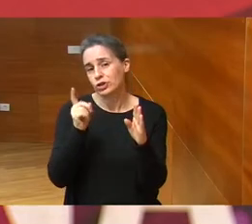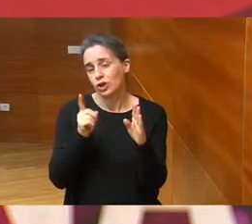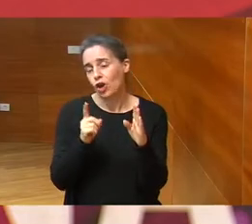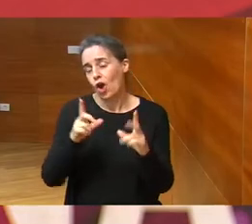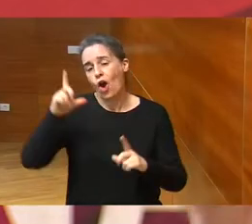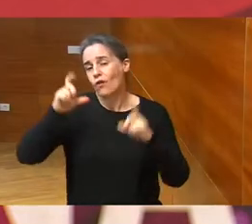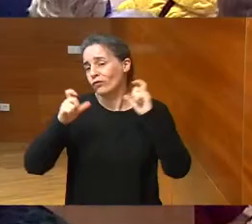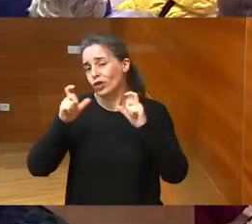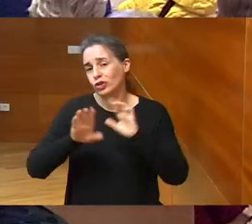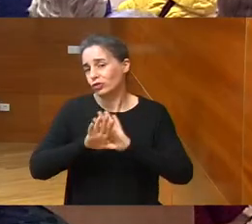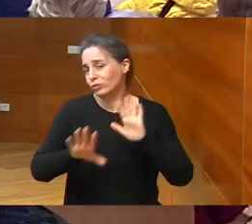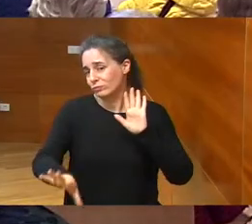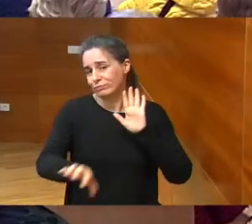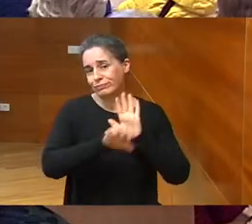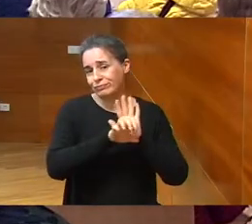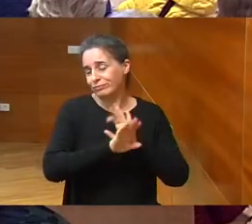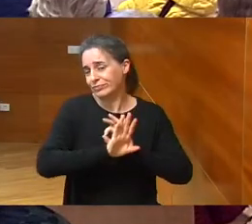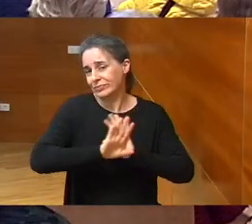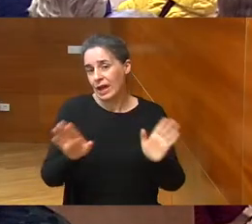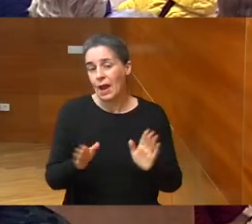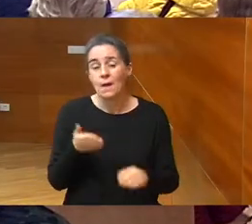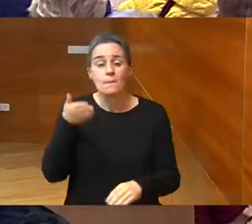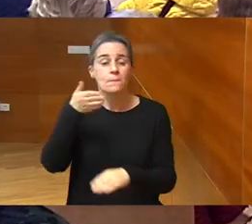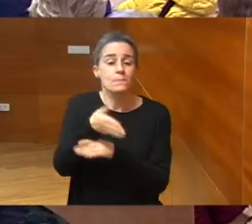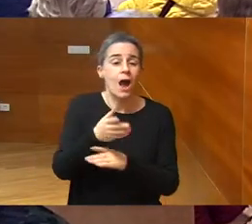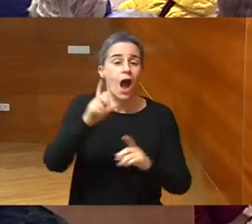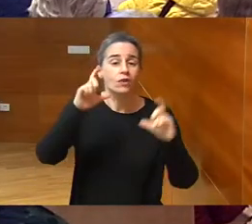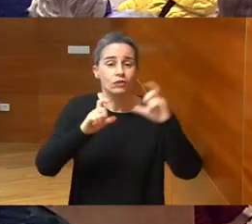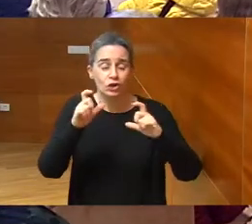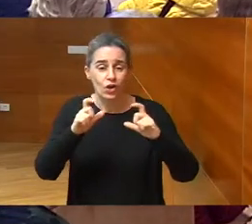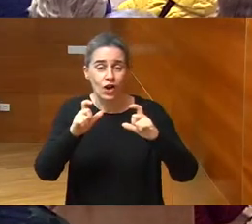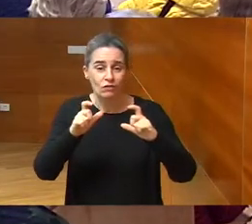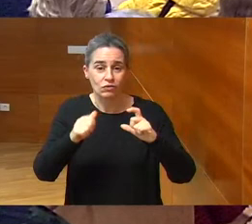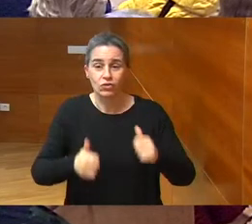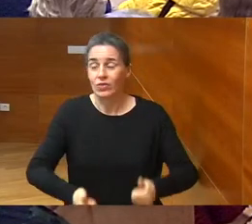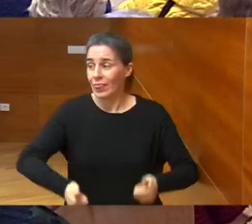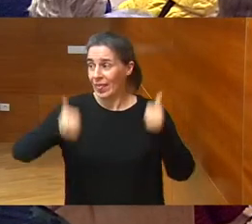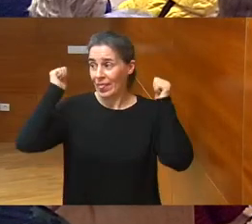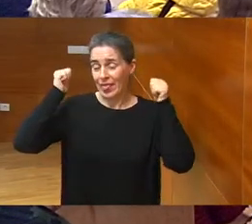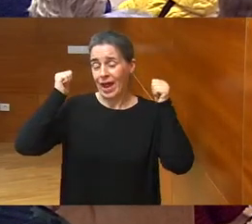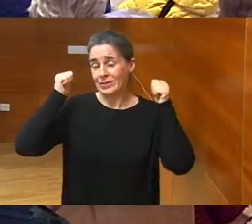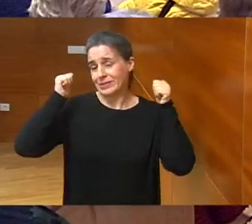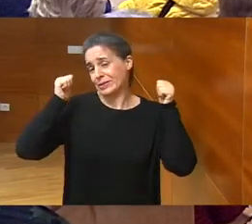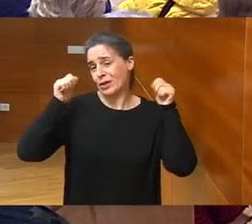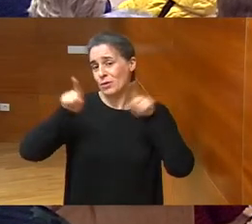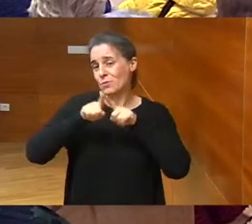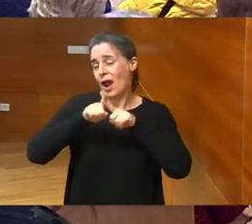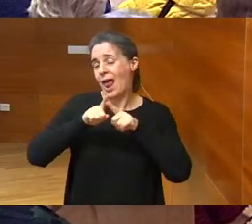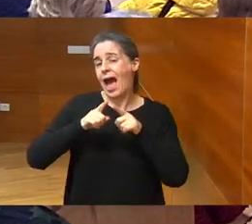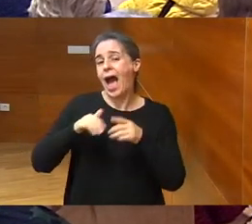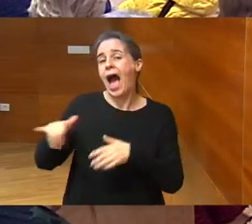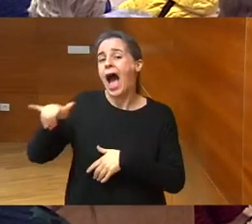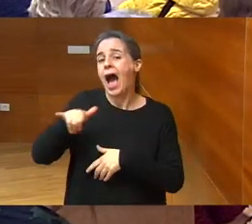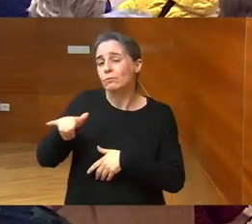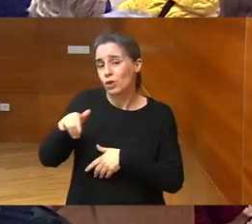de este tipo no y era un fotógrafo que tenía un fondo no de un avión que esto era muy popular